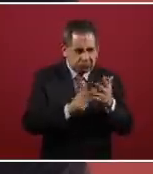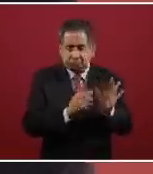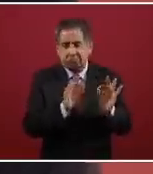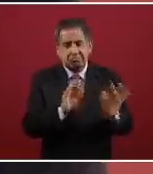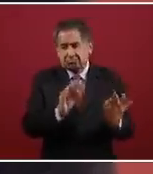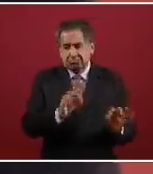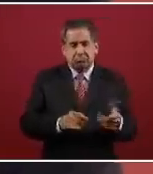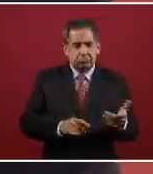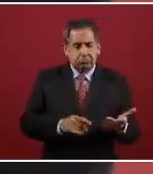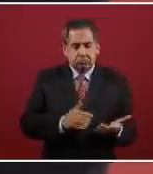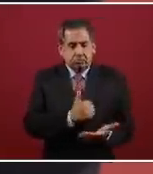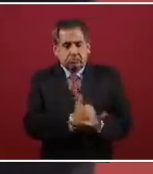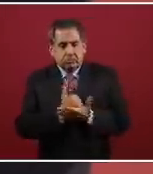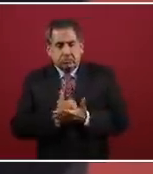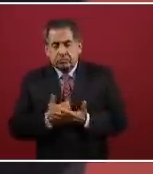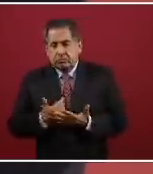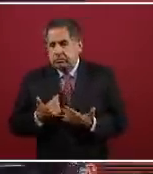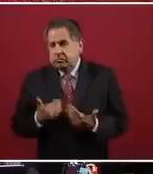cómo nos ayudan